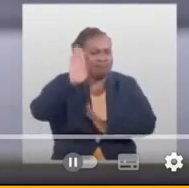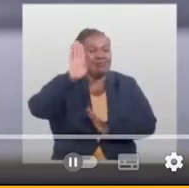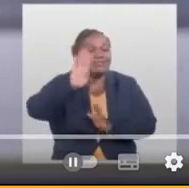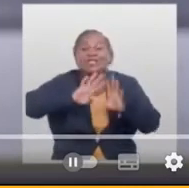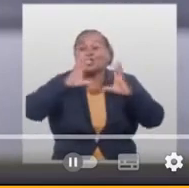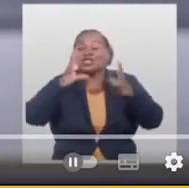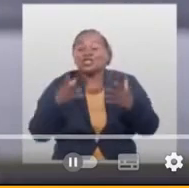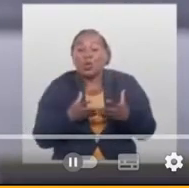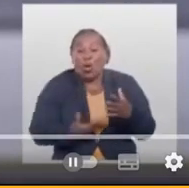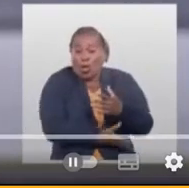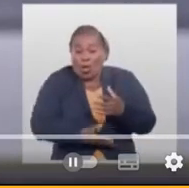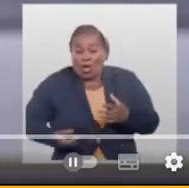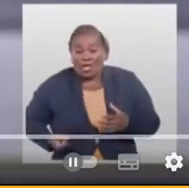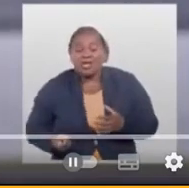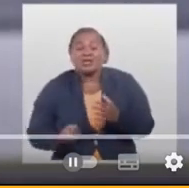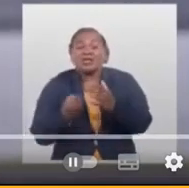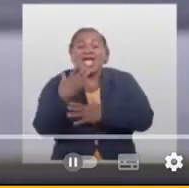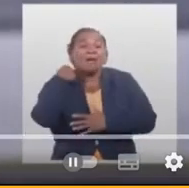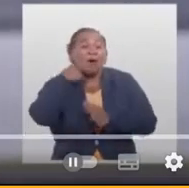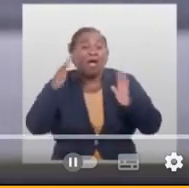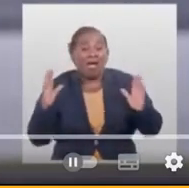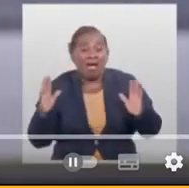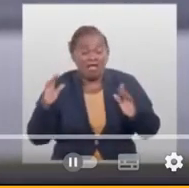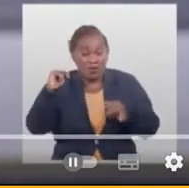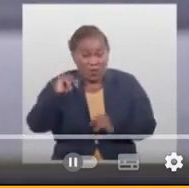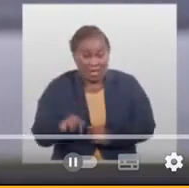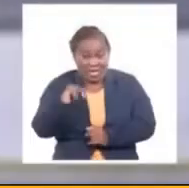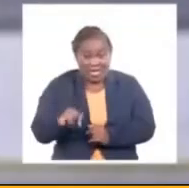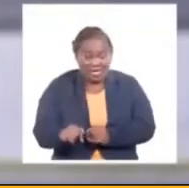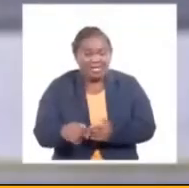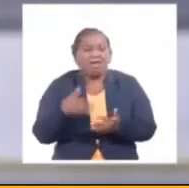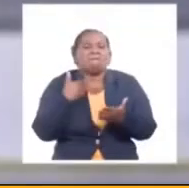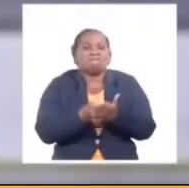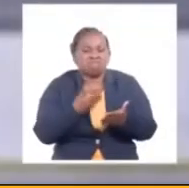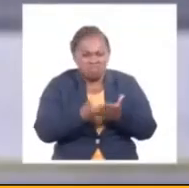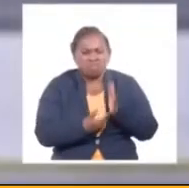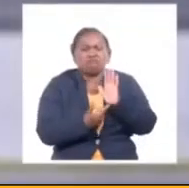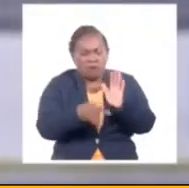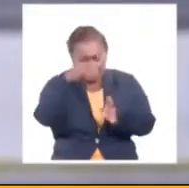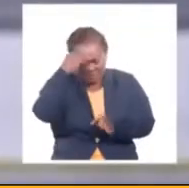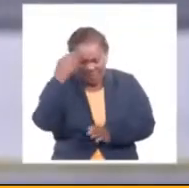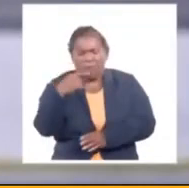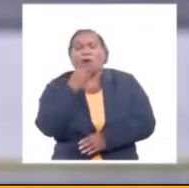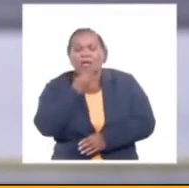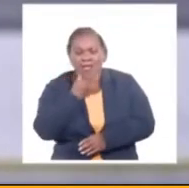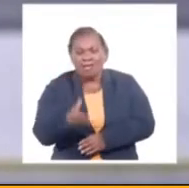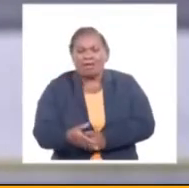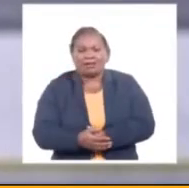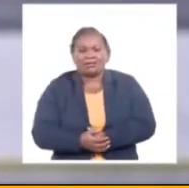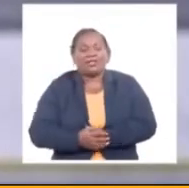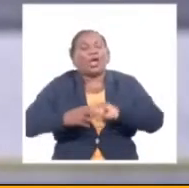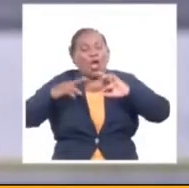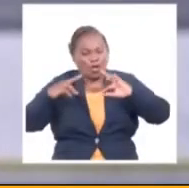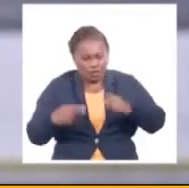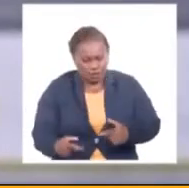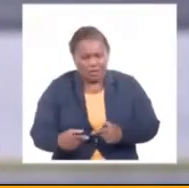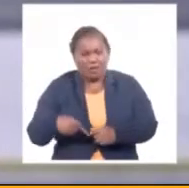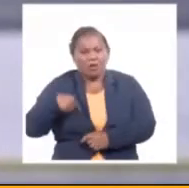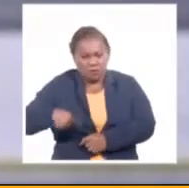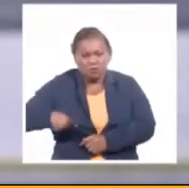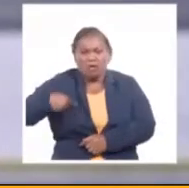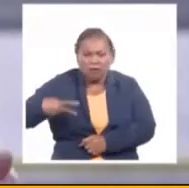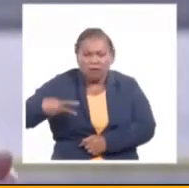que resistimos y creamos en el año más desafiante es la prueba de que sí se puede. Una y otra vez se